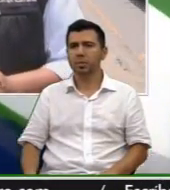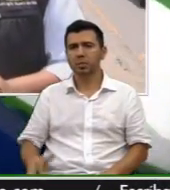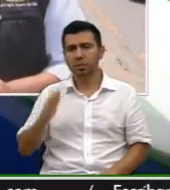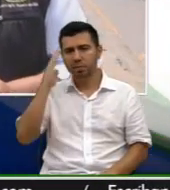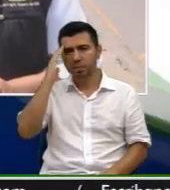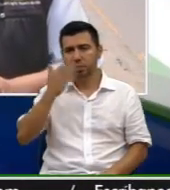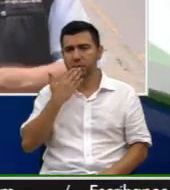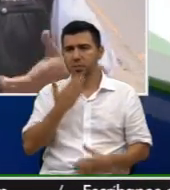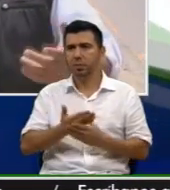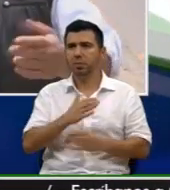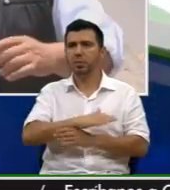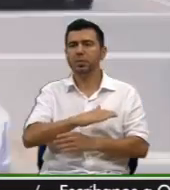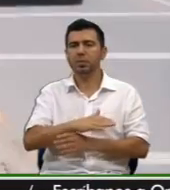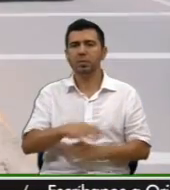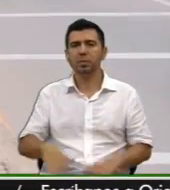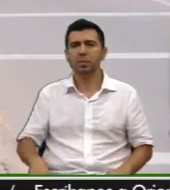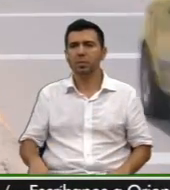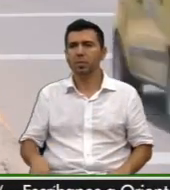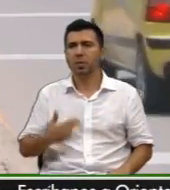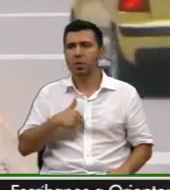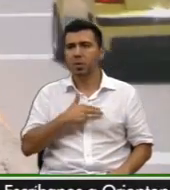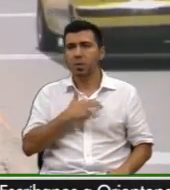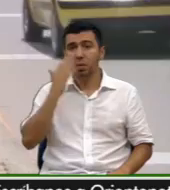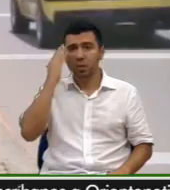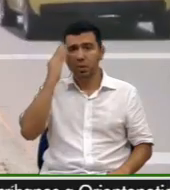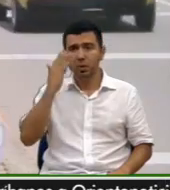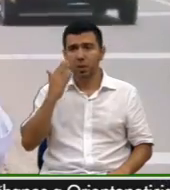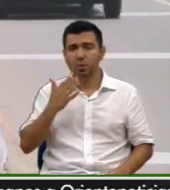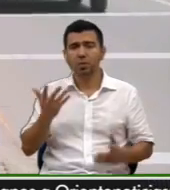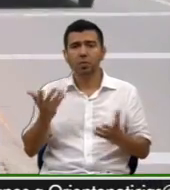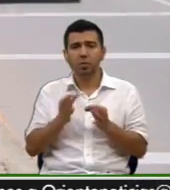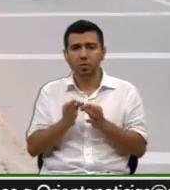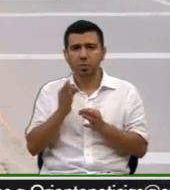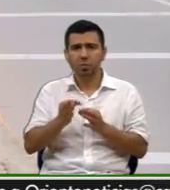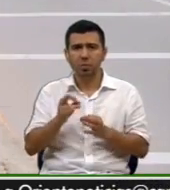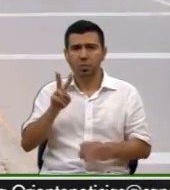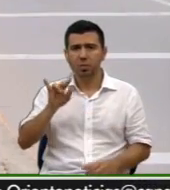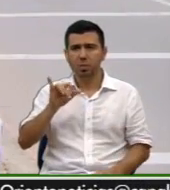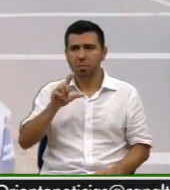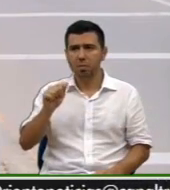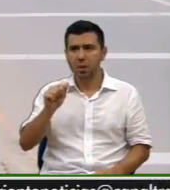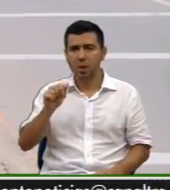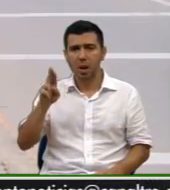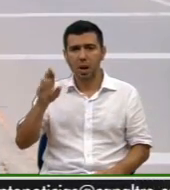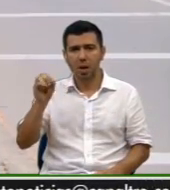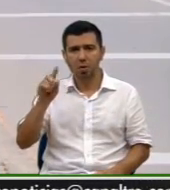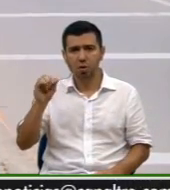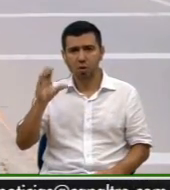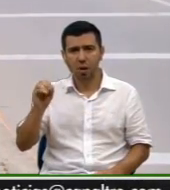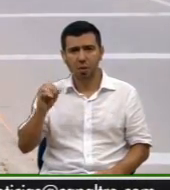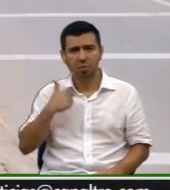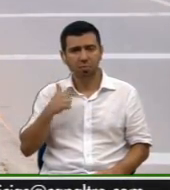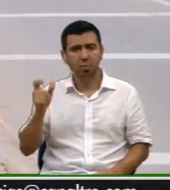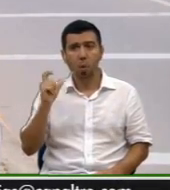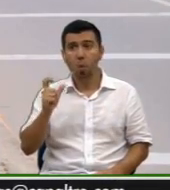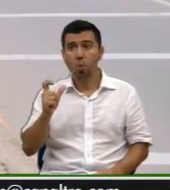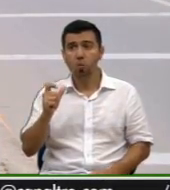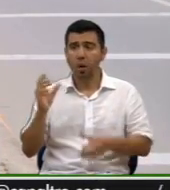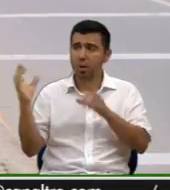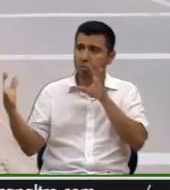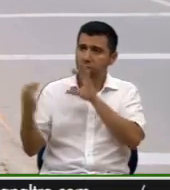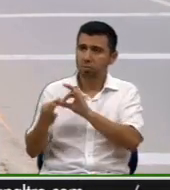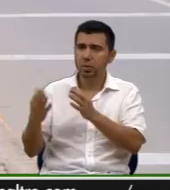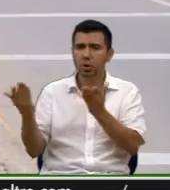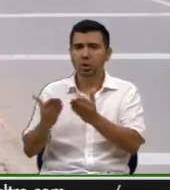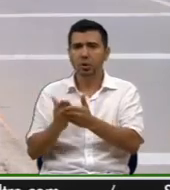Hola, muy buenas tardes. Hoy los saludamos desde el municipio de Villa del Rosario sobre la autopista internacional que une a Cúcuta con San Antonio, donde se había